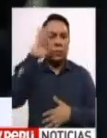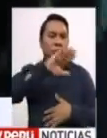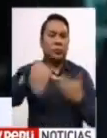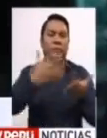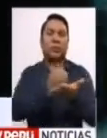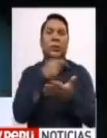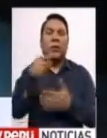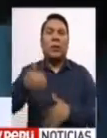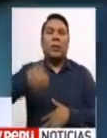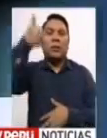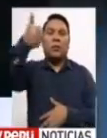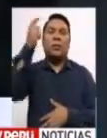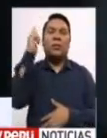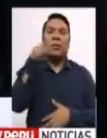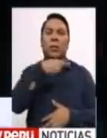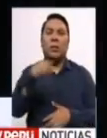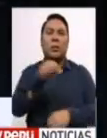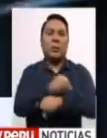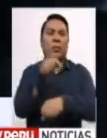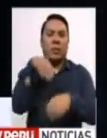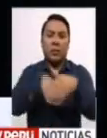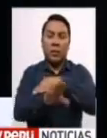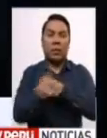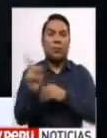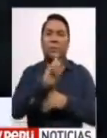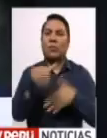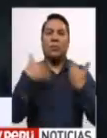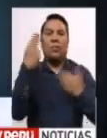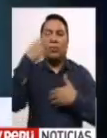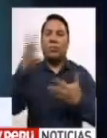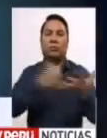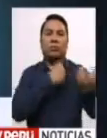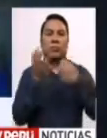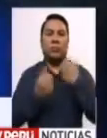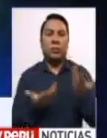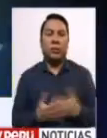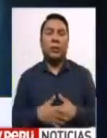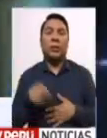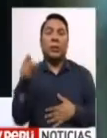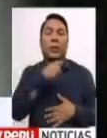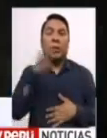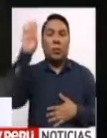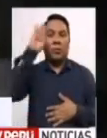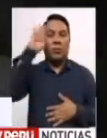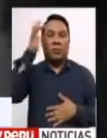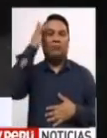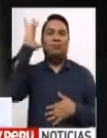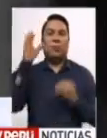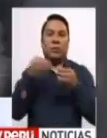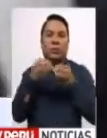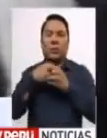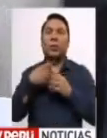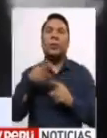autoridad es claro para las personas que deciden caminar al margen de la ley. La inteligencia policial